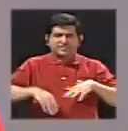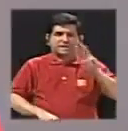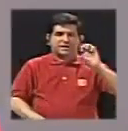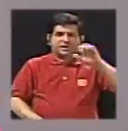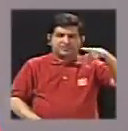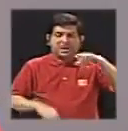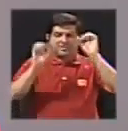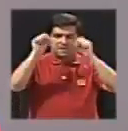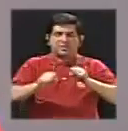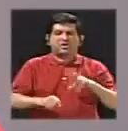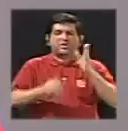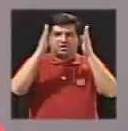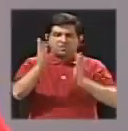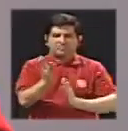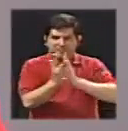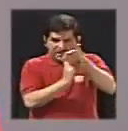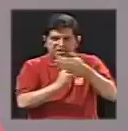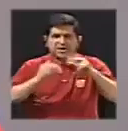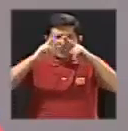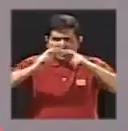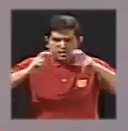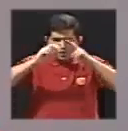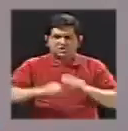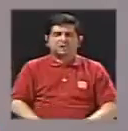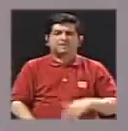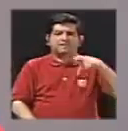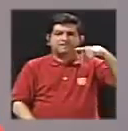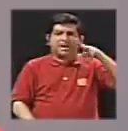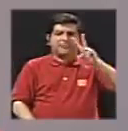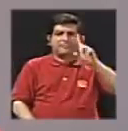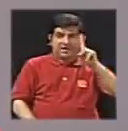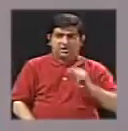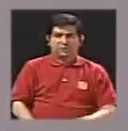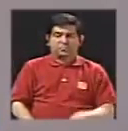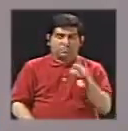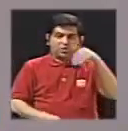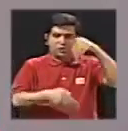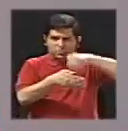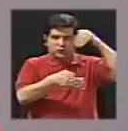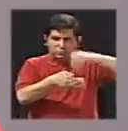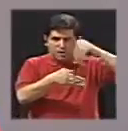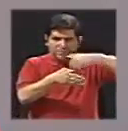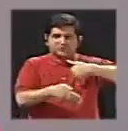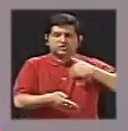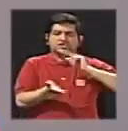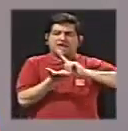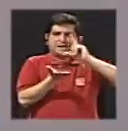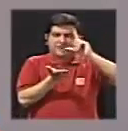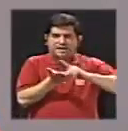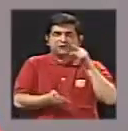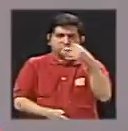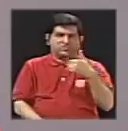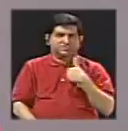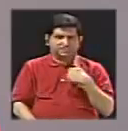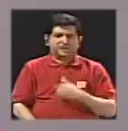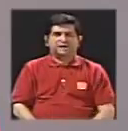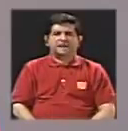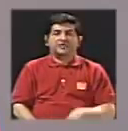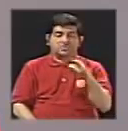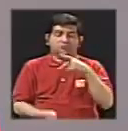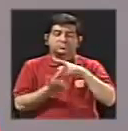compañeros pueden accesar para revisar la P21, que es donde se registra las lecciones que usted tiene y cuánto